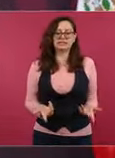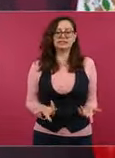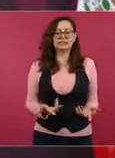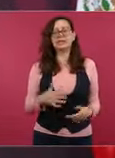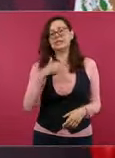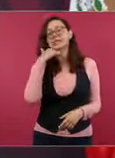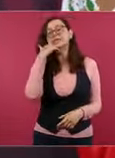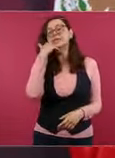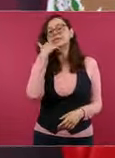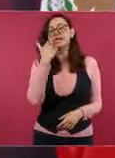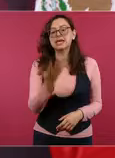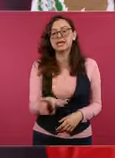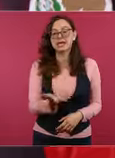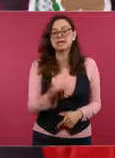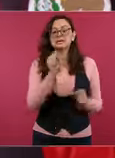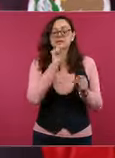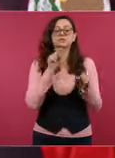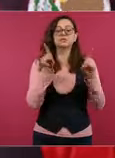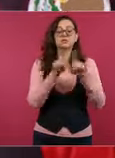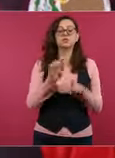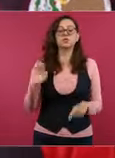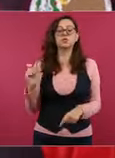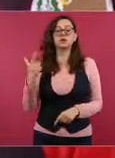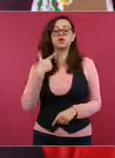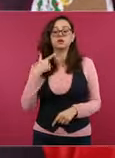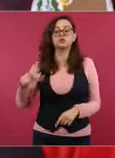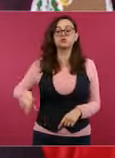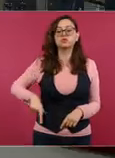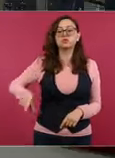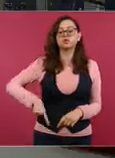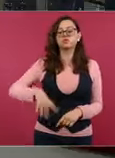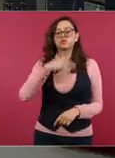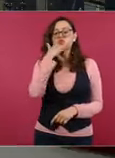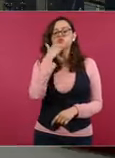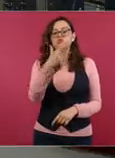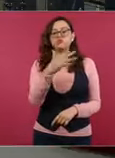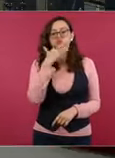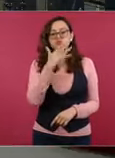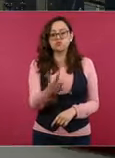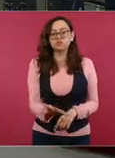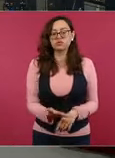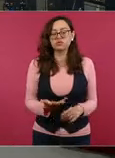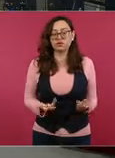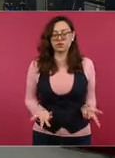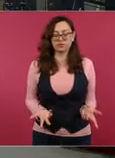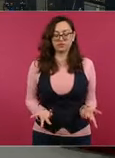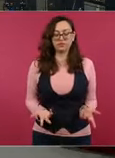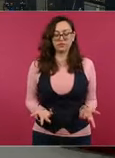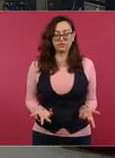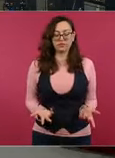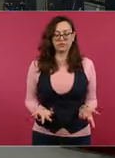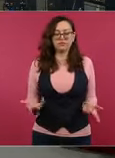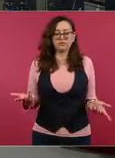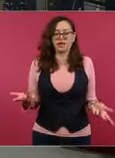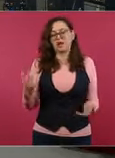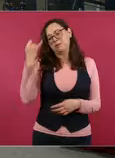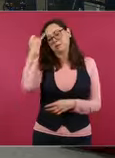constructoras y los funcionarios corruptos, imagínense